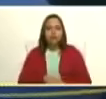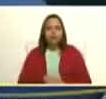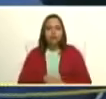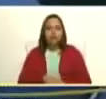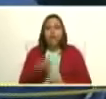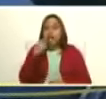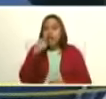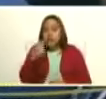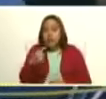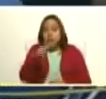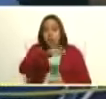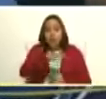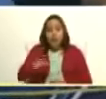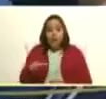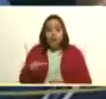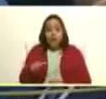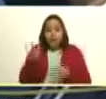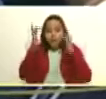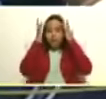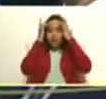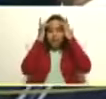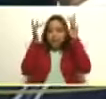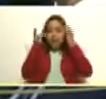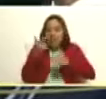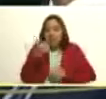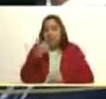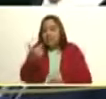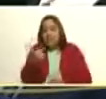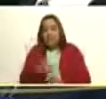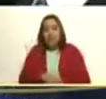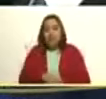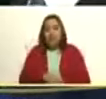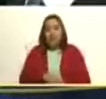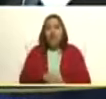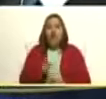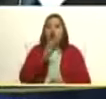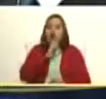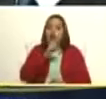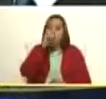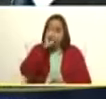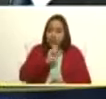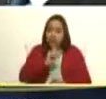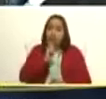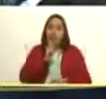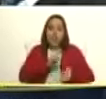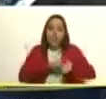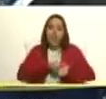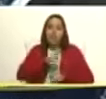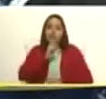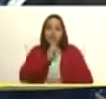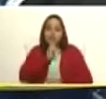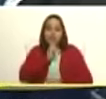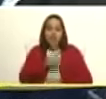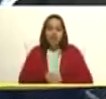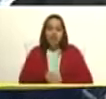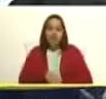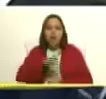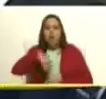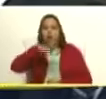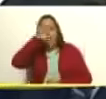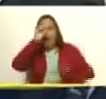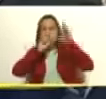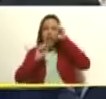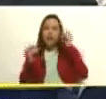dicen los sabios, que de los años difíciles, de los tiempos difíciles, se aprende